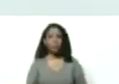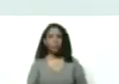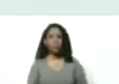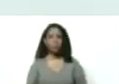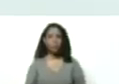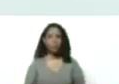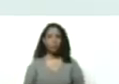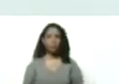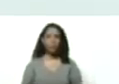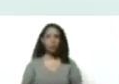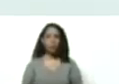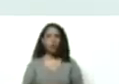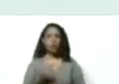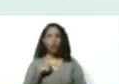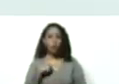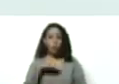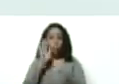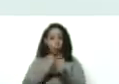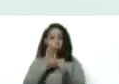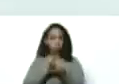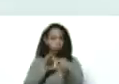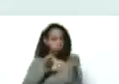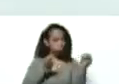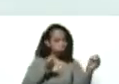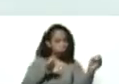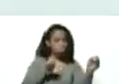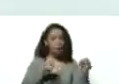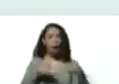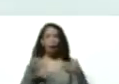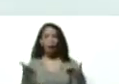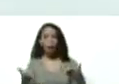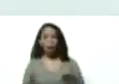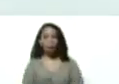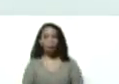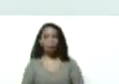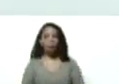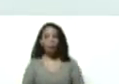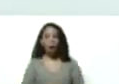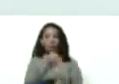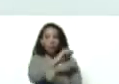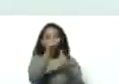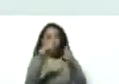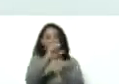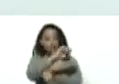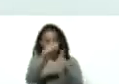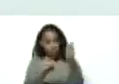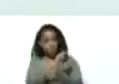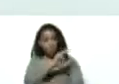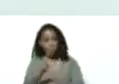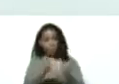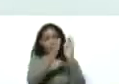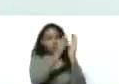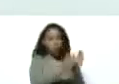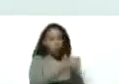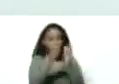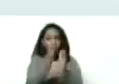Voy a darle la palabra a el vicepresidente de organización,